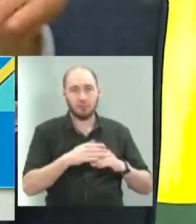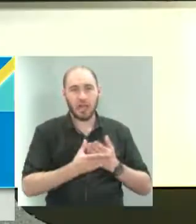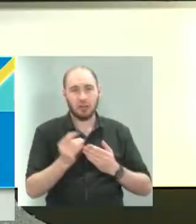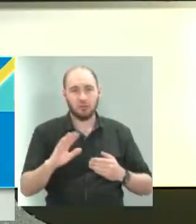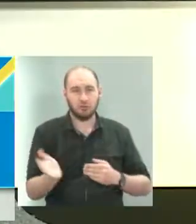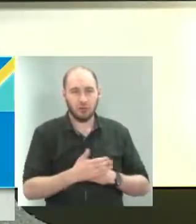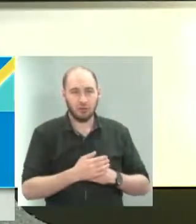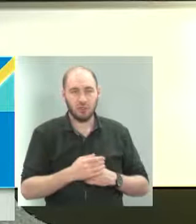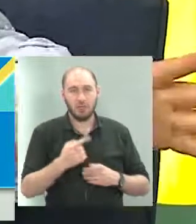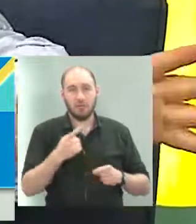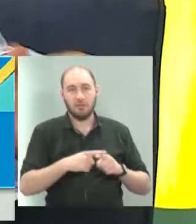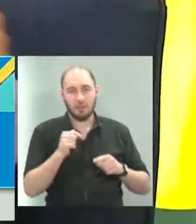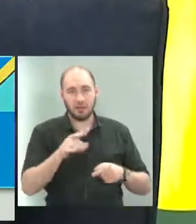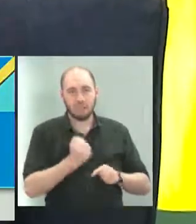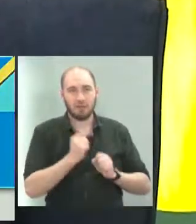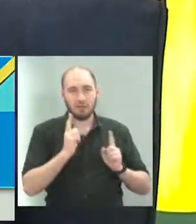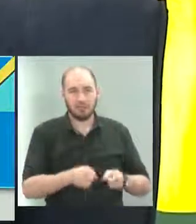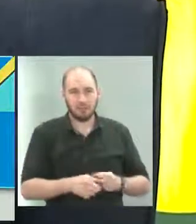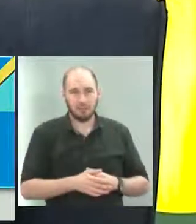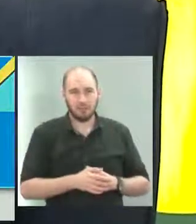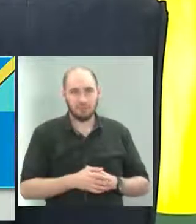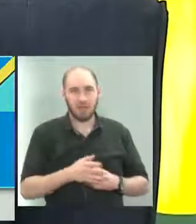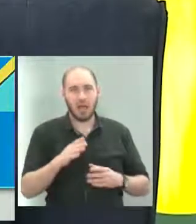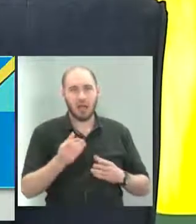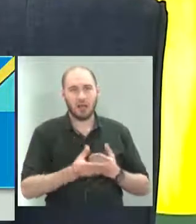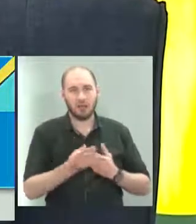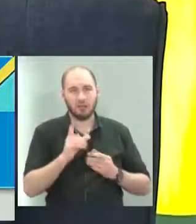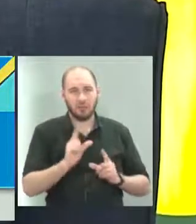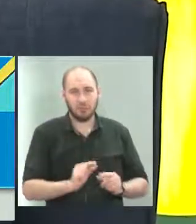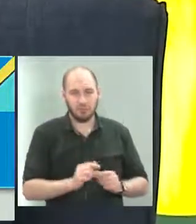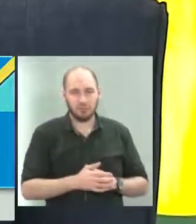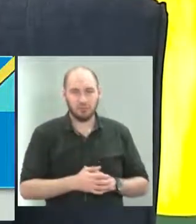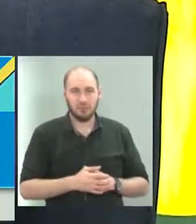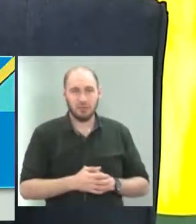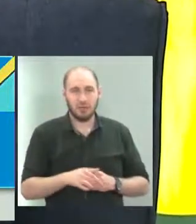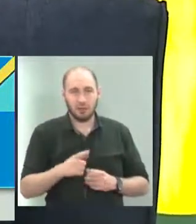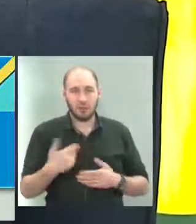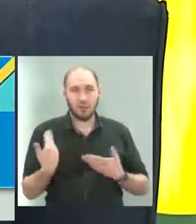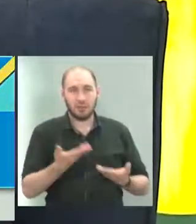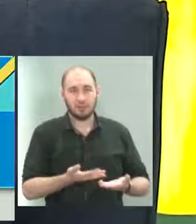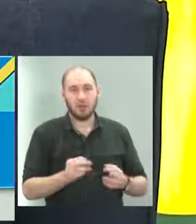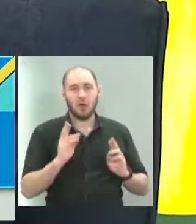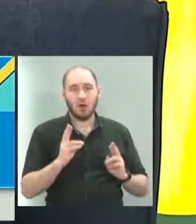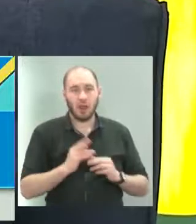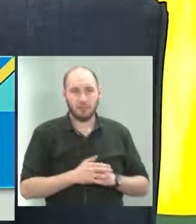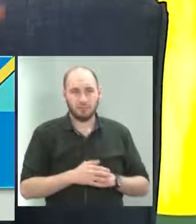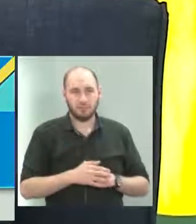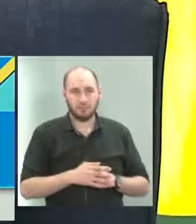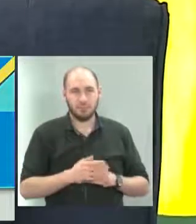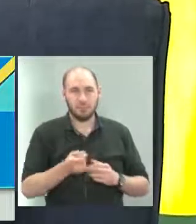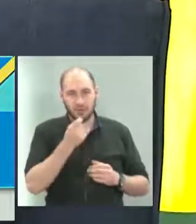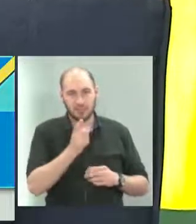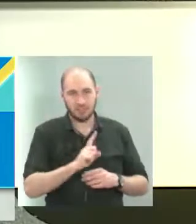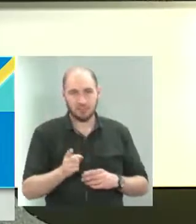costos. Perfecto. Cuando venga un show, que en eso estamos laburando también, para que nos ayuden a bajar los costos, que son muy altos, lo vamos a presentar. Espero moverlo. Perfecto. No va a ser fácil,